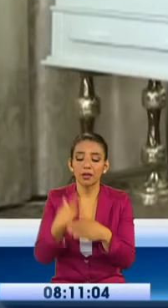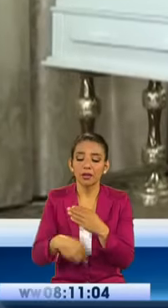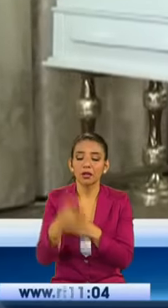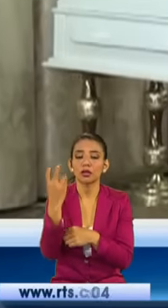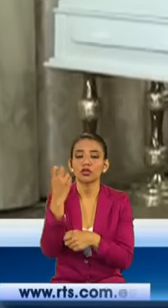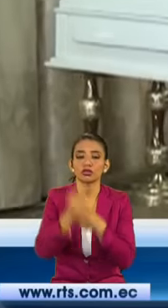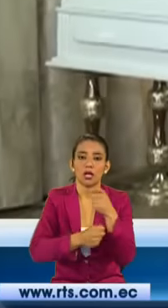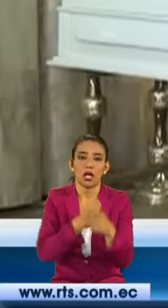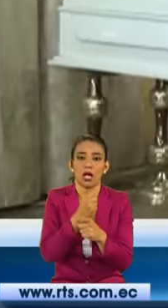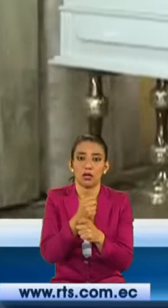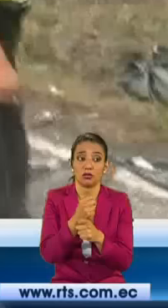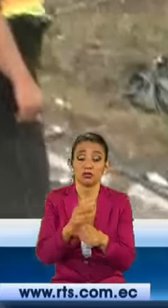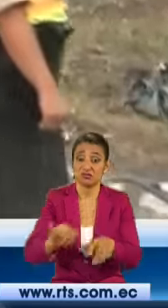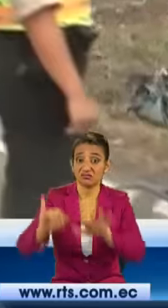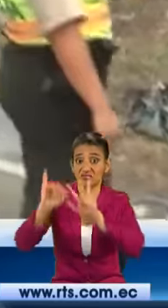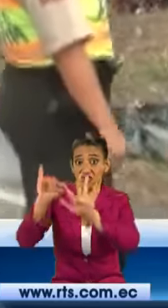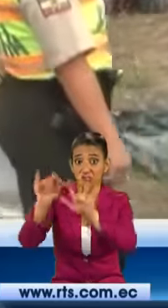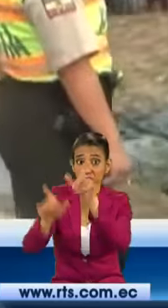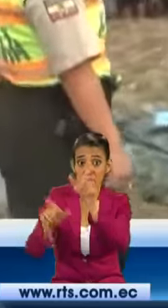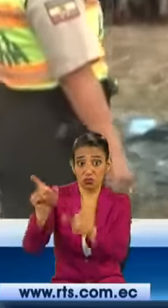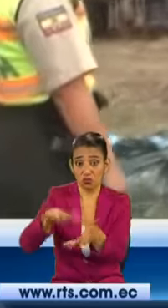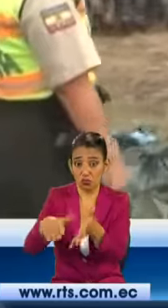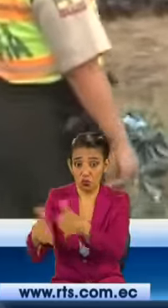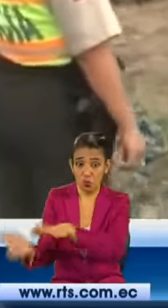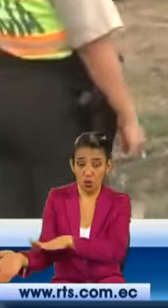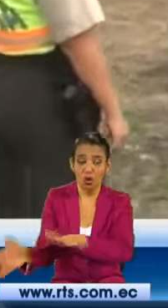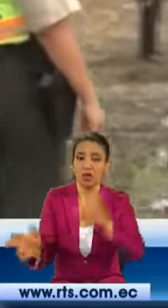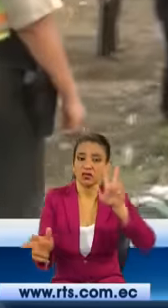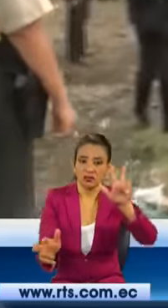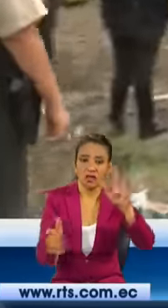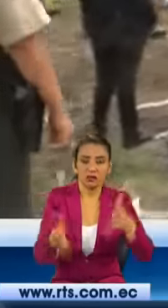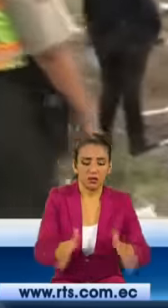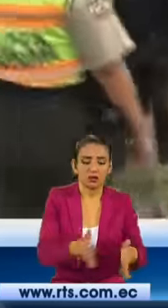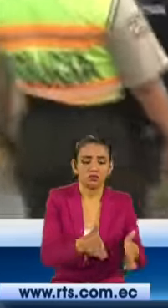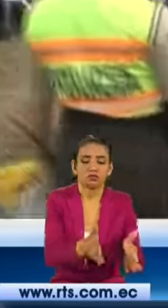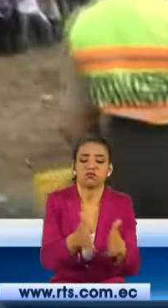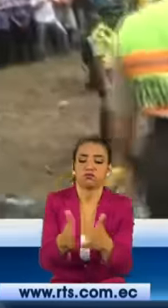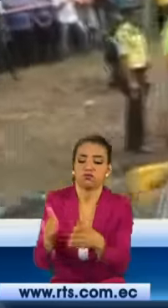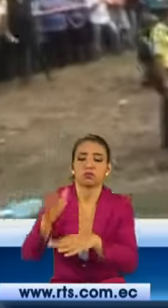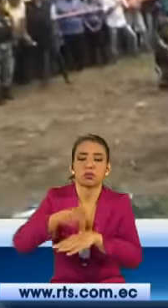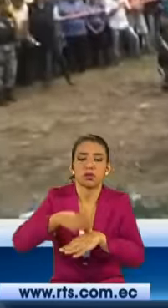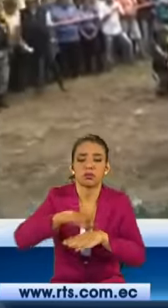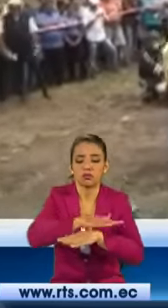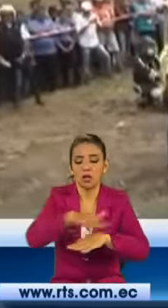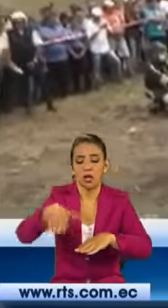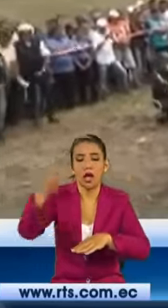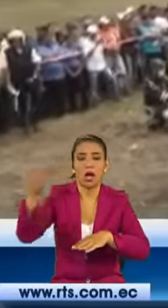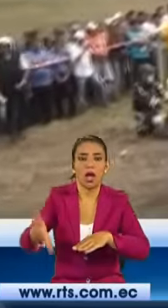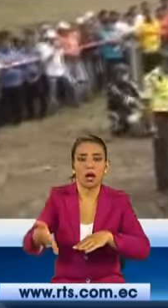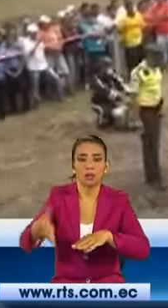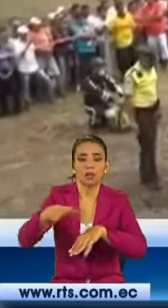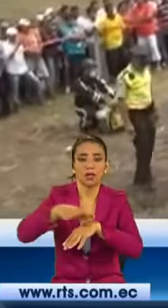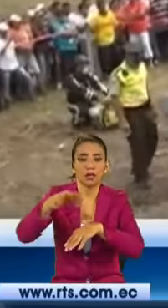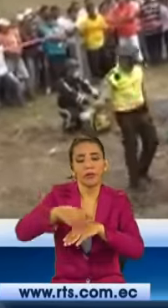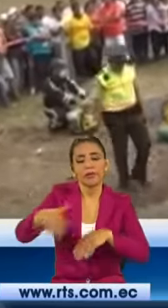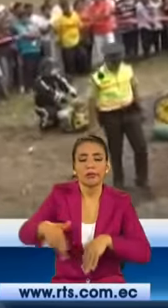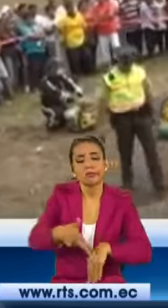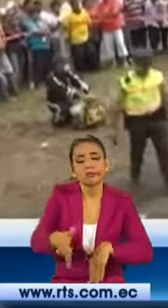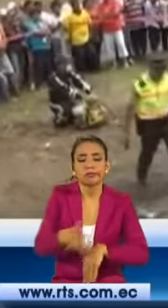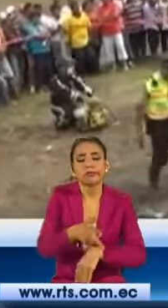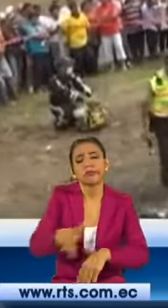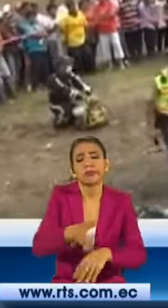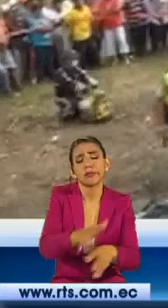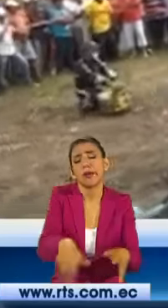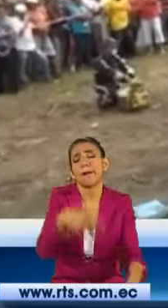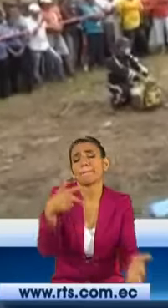de las seis personas que perdieron la vida tras el choque y posterior volcamiento de la camioneta en que viajaban de Quevedo a Mocache la mañana